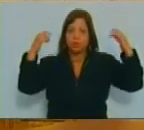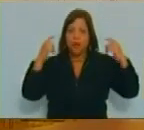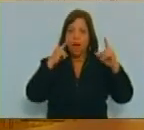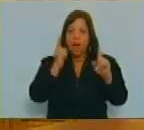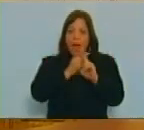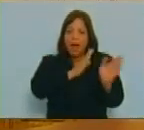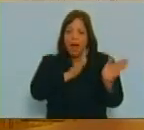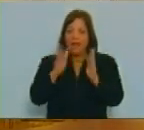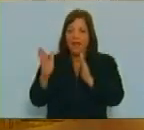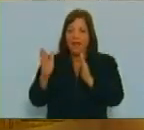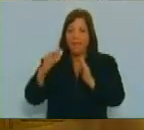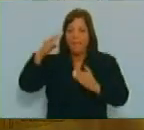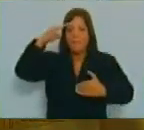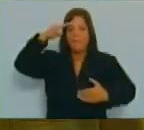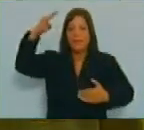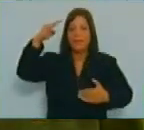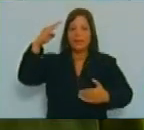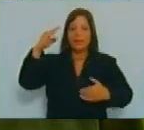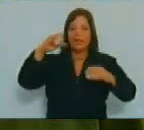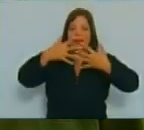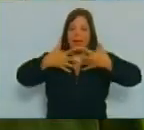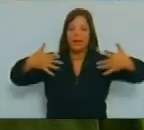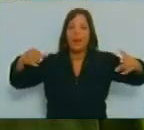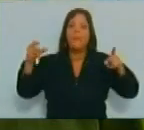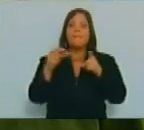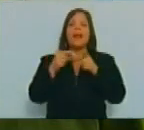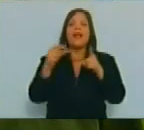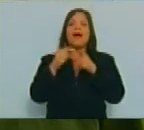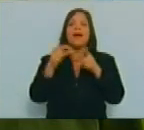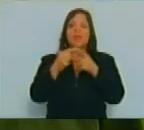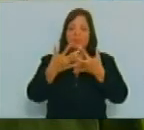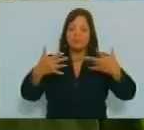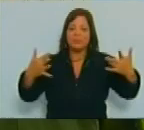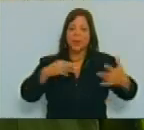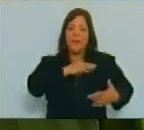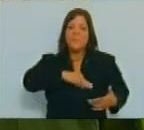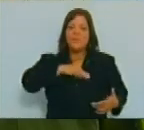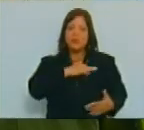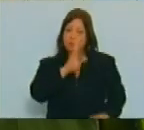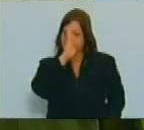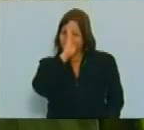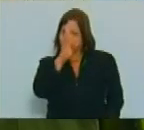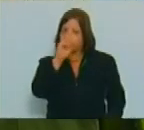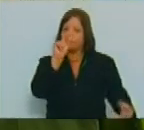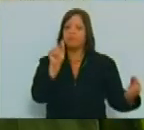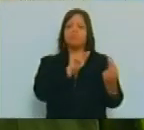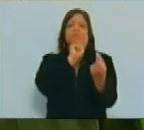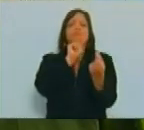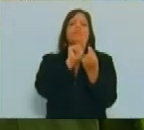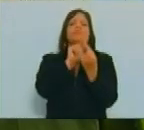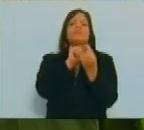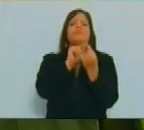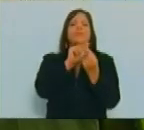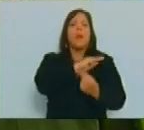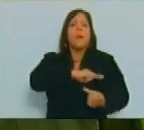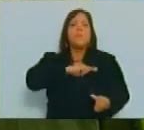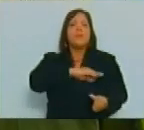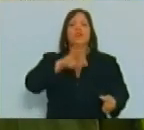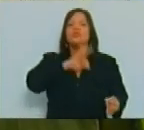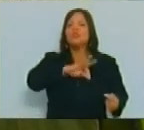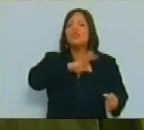militares el concepto de la misión es lo que el comandante quiere y por eso se llama misiones